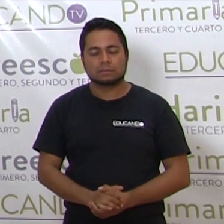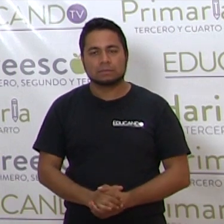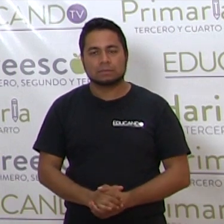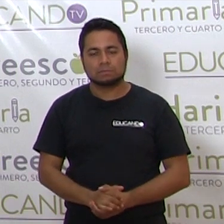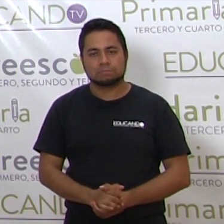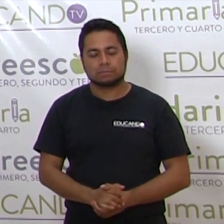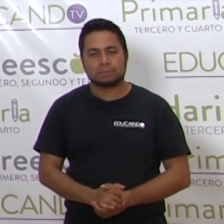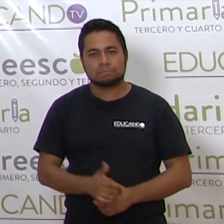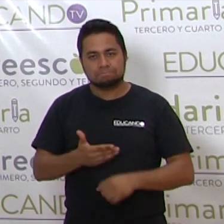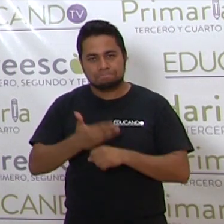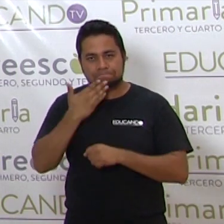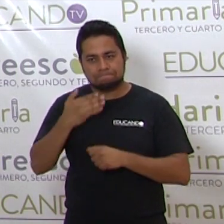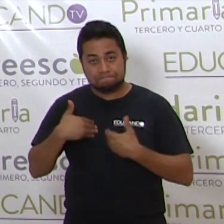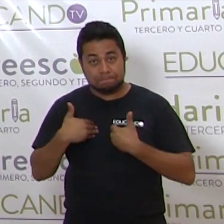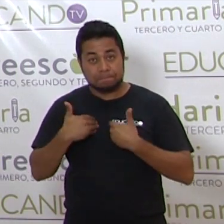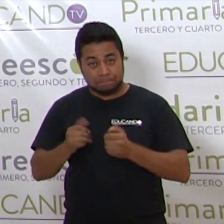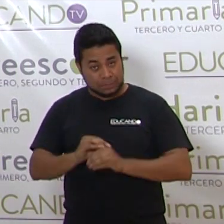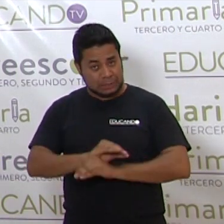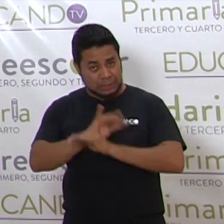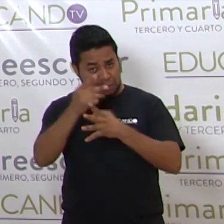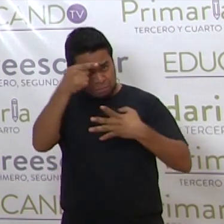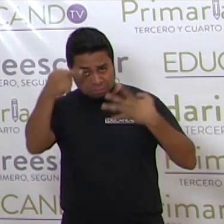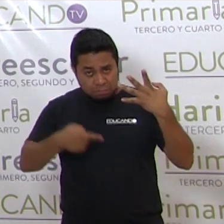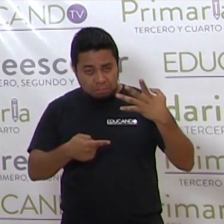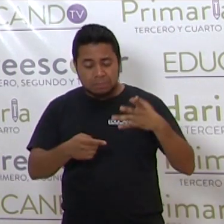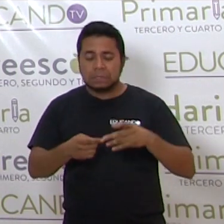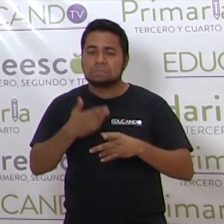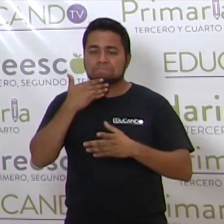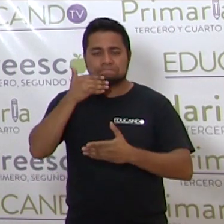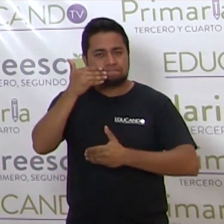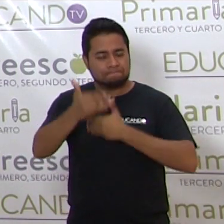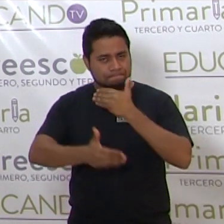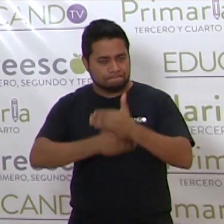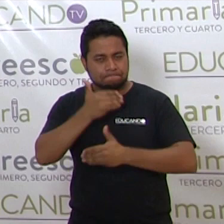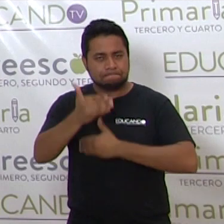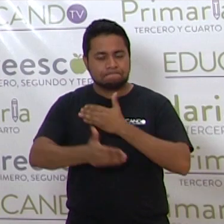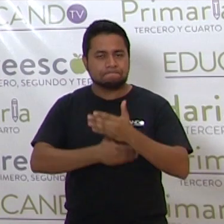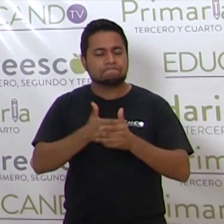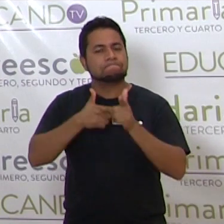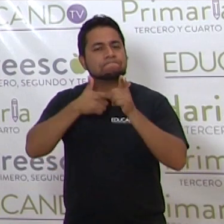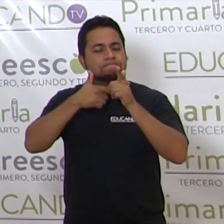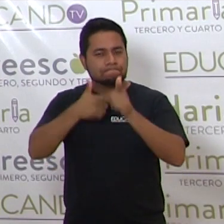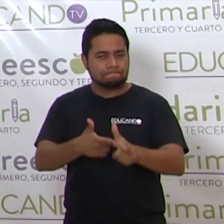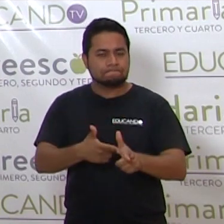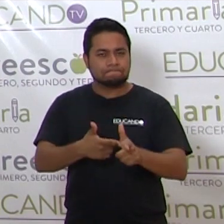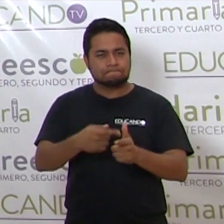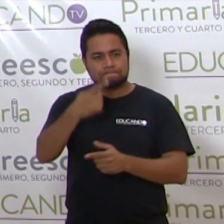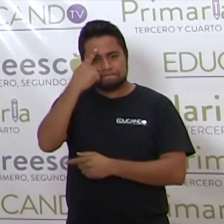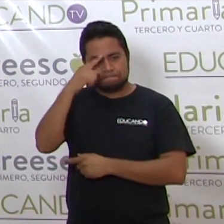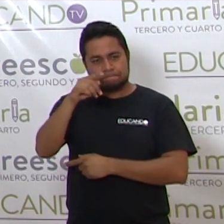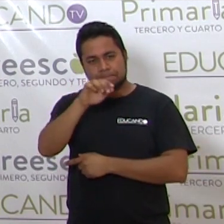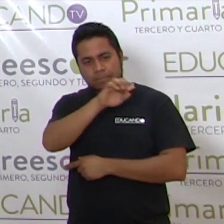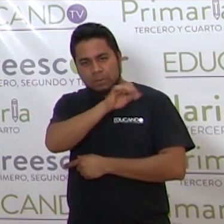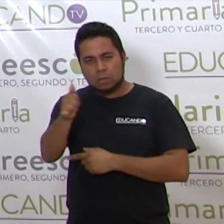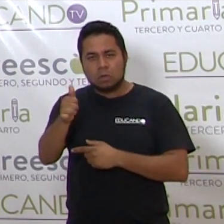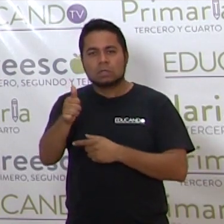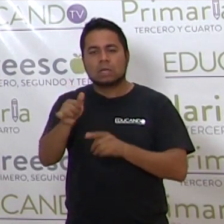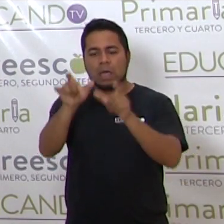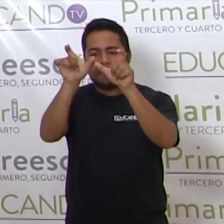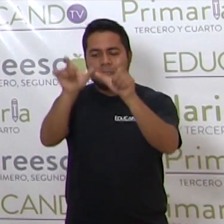muy bien les va quedando claro perfecto vamos a ir entonces a un a una tabla más